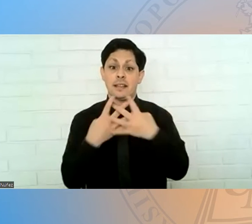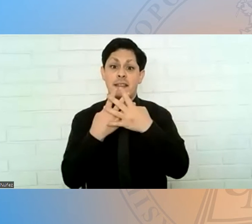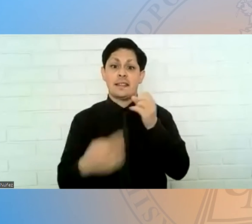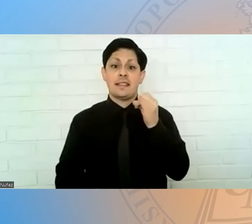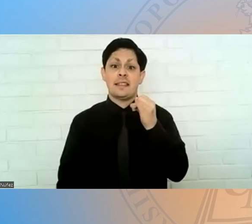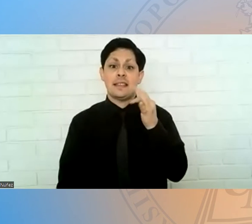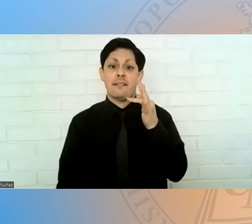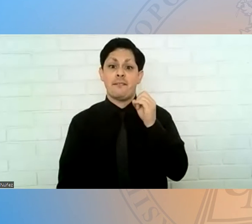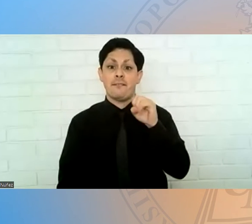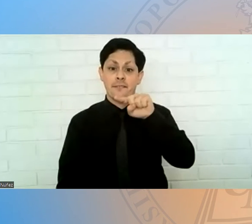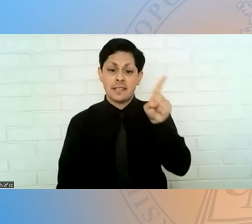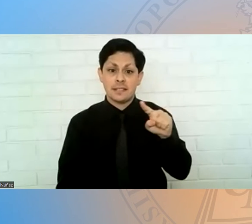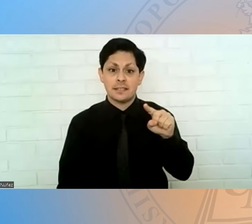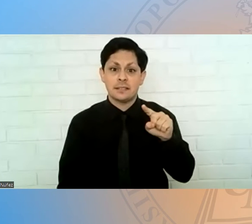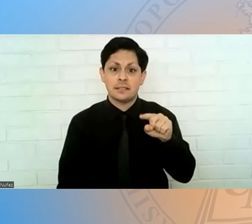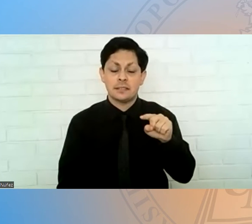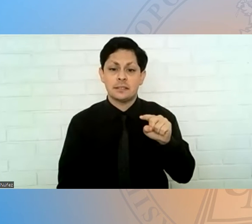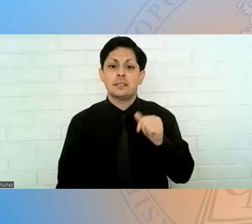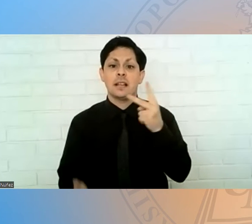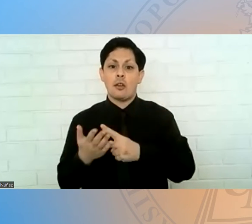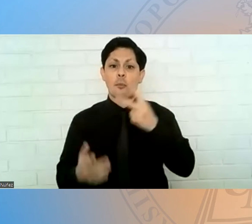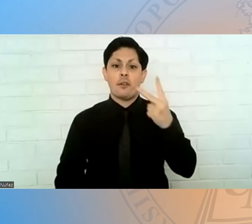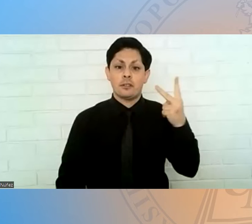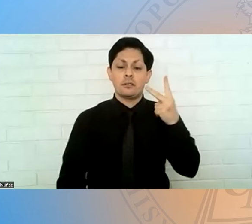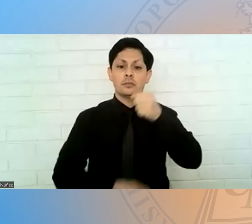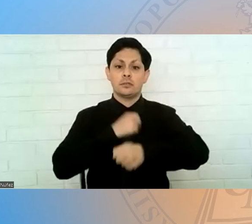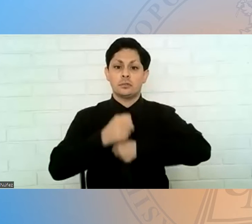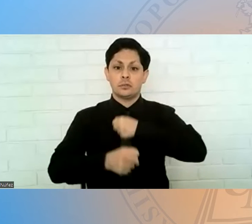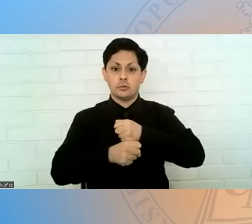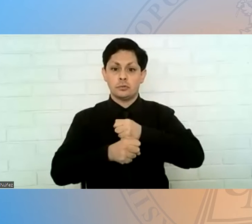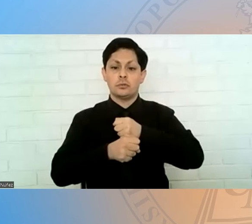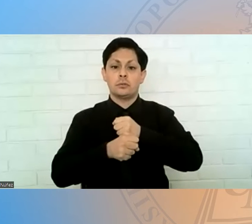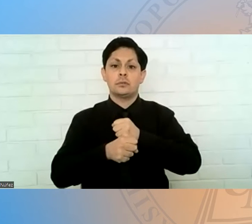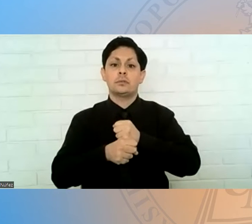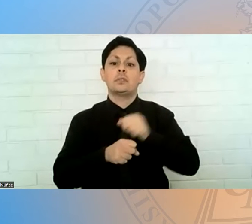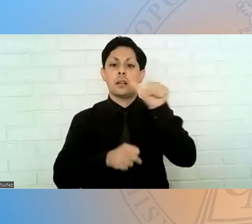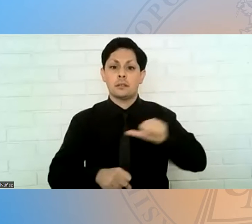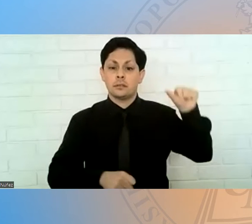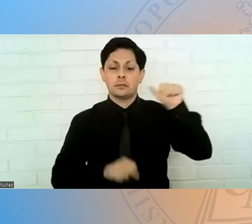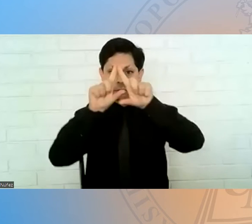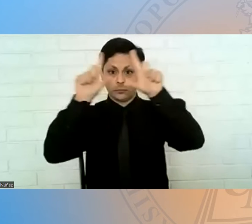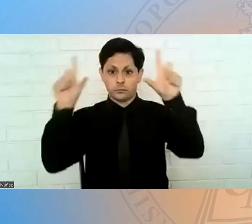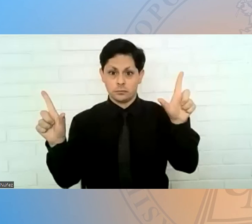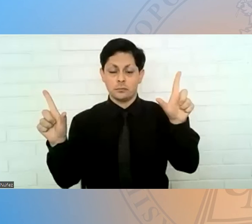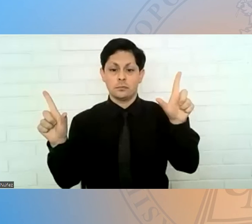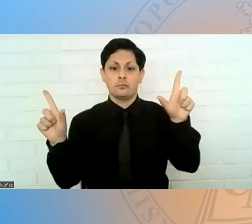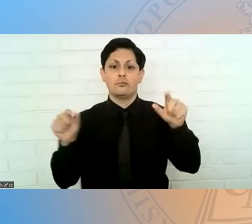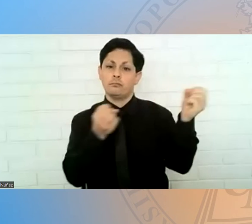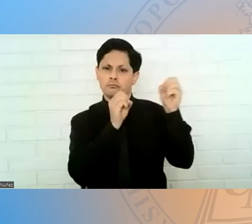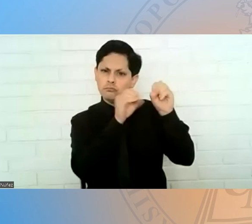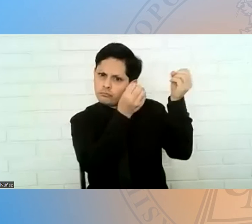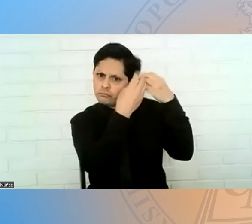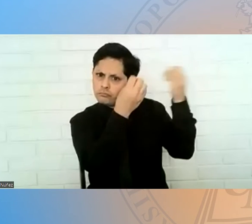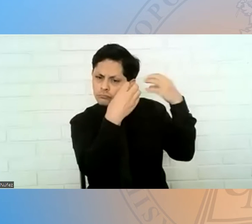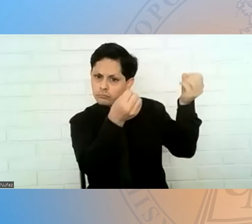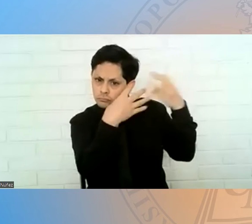de la red del año académico 2022, que tiene como título Educación Especial, Formación Docente, Desafíos